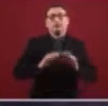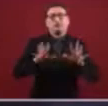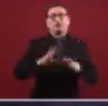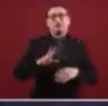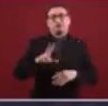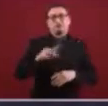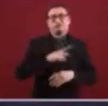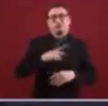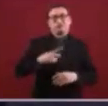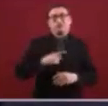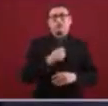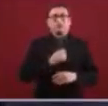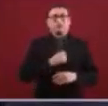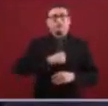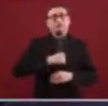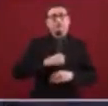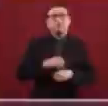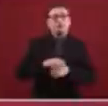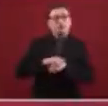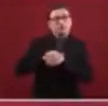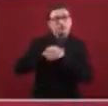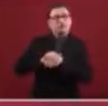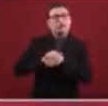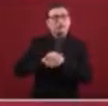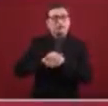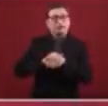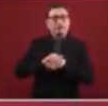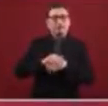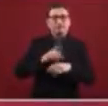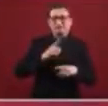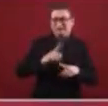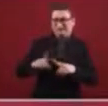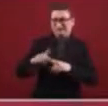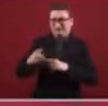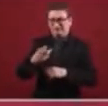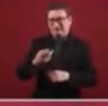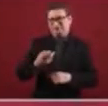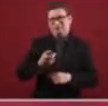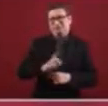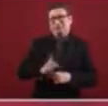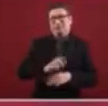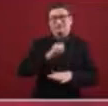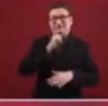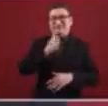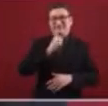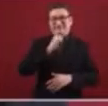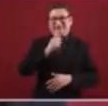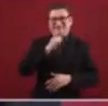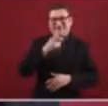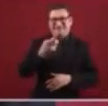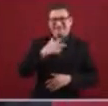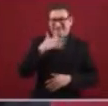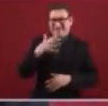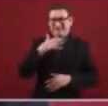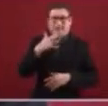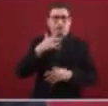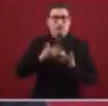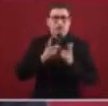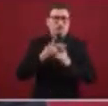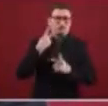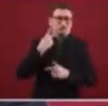influyentismo, ni amiguismo, ni nepotismo, ninguna de esas lacras de la